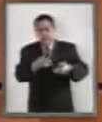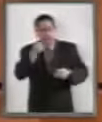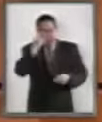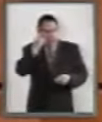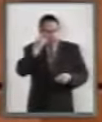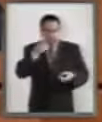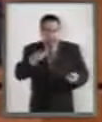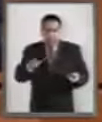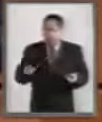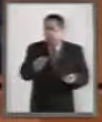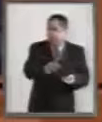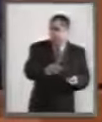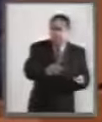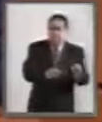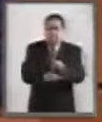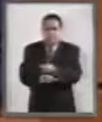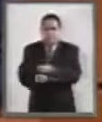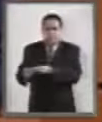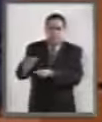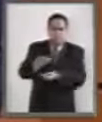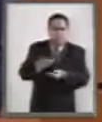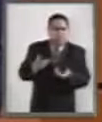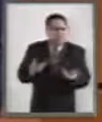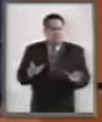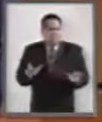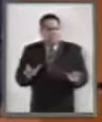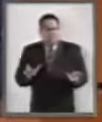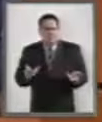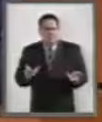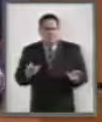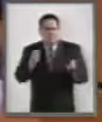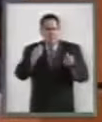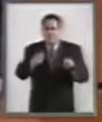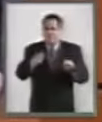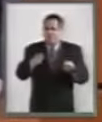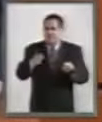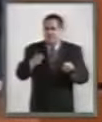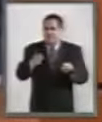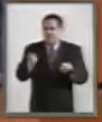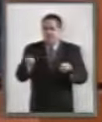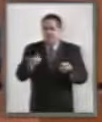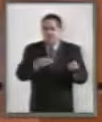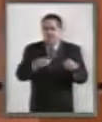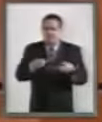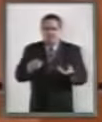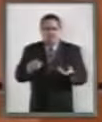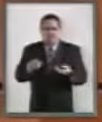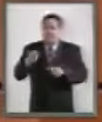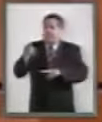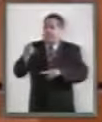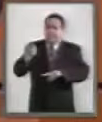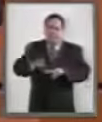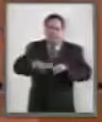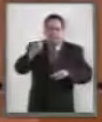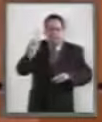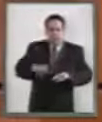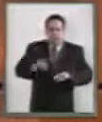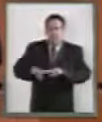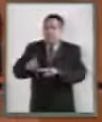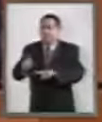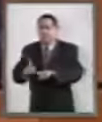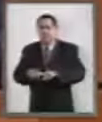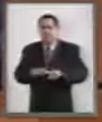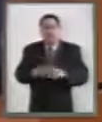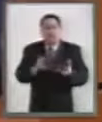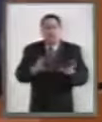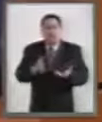Campeche? ¿Se entregan acá? Y, en fin, es un peloteo que ya no sabemos quién es quién